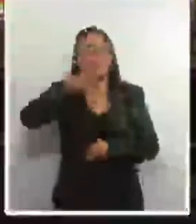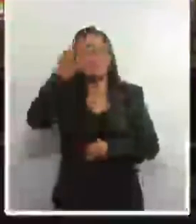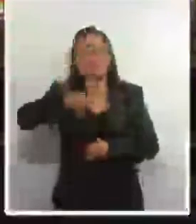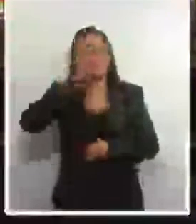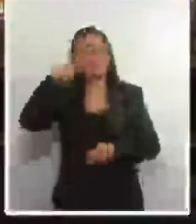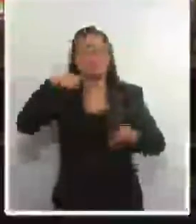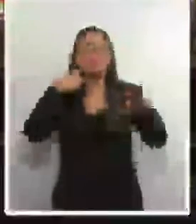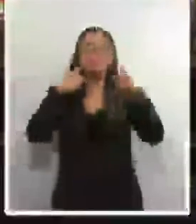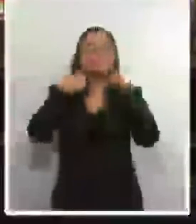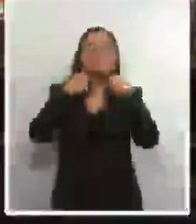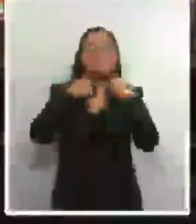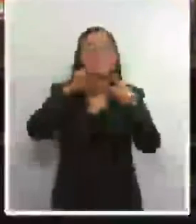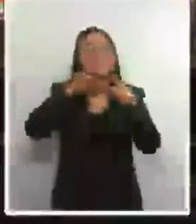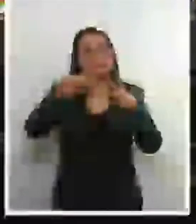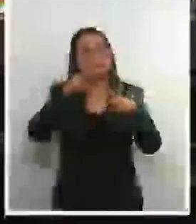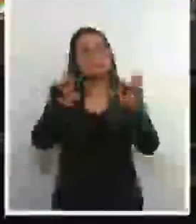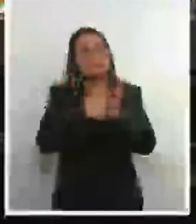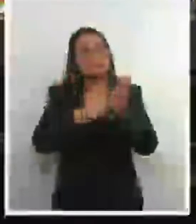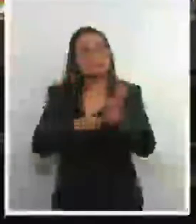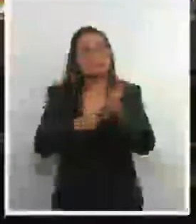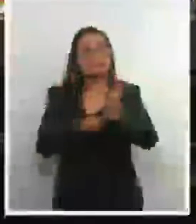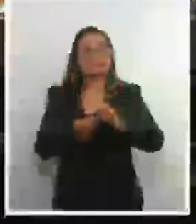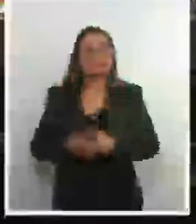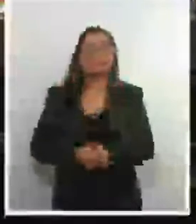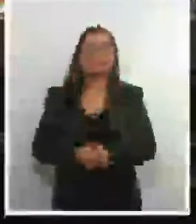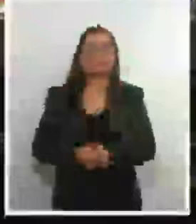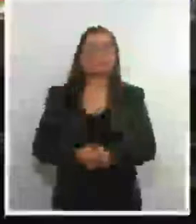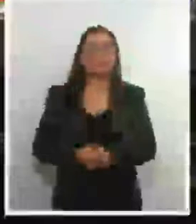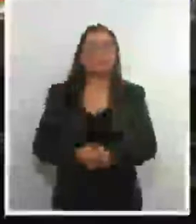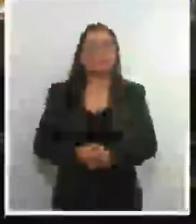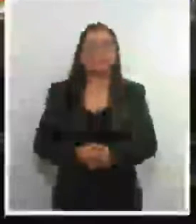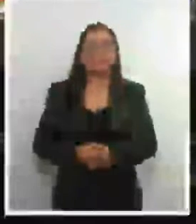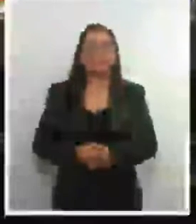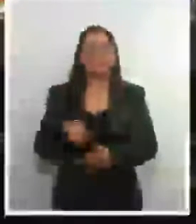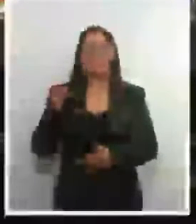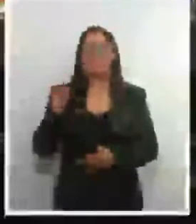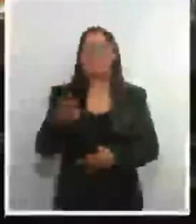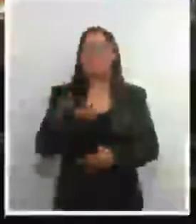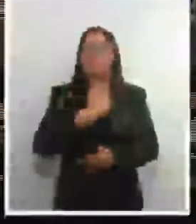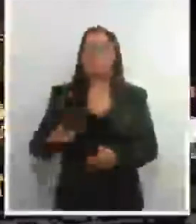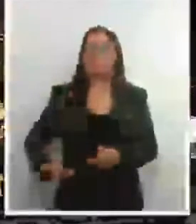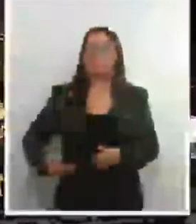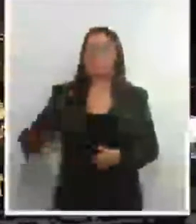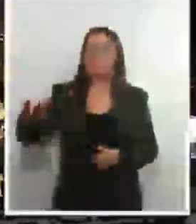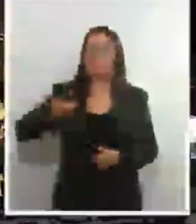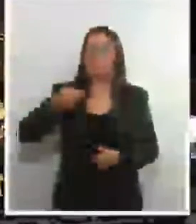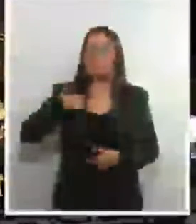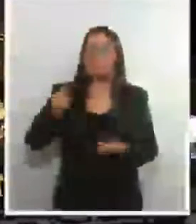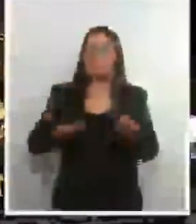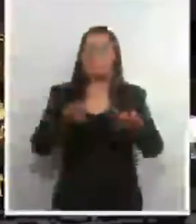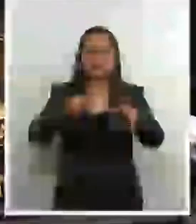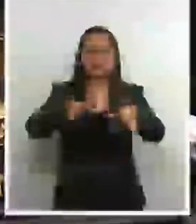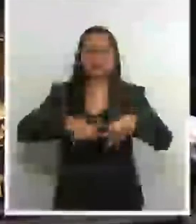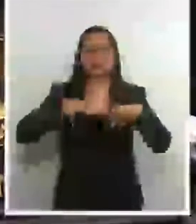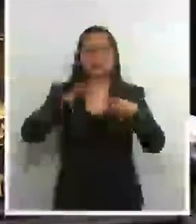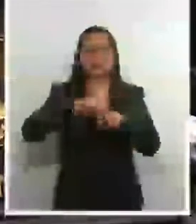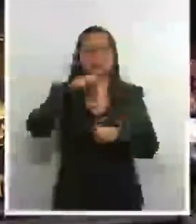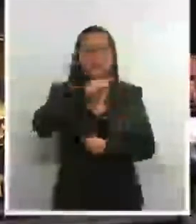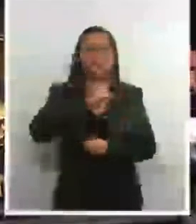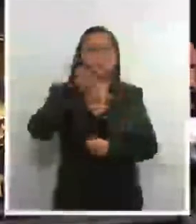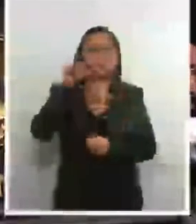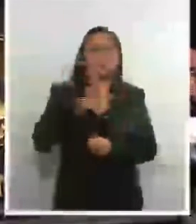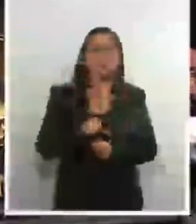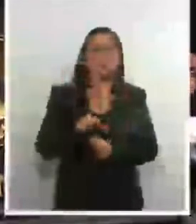a discusión las reservas presentadas. Por instrucciones de la Presidencia, en